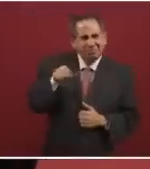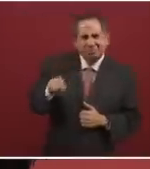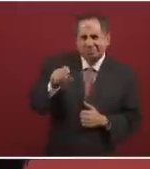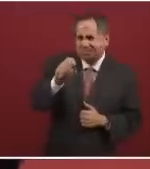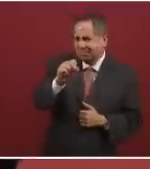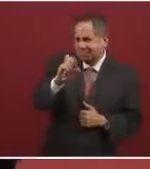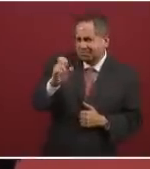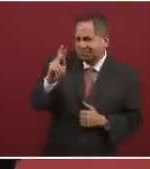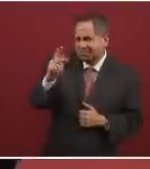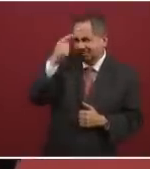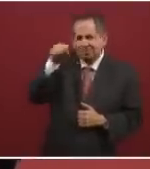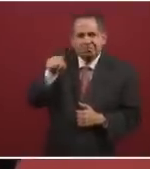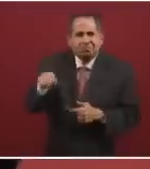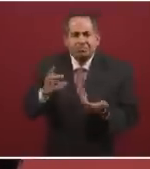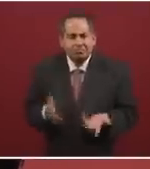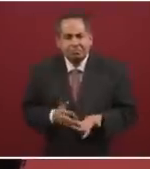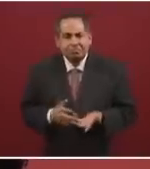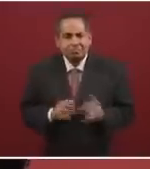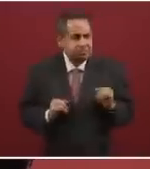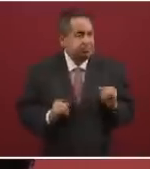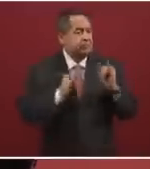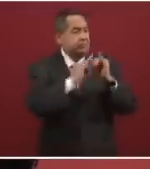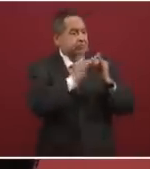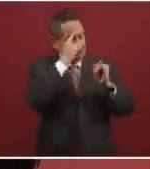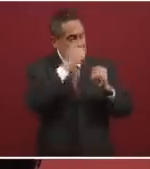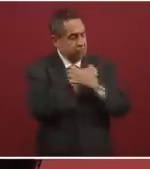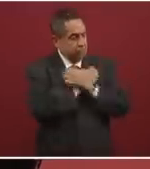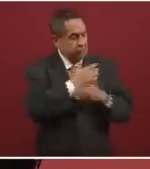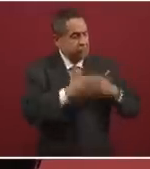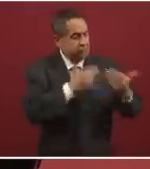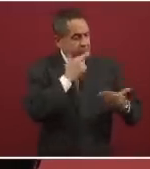la Secretaría de Educación Pública?